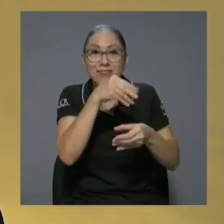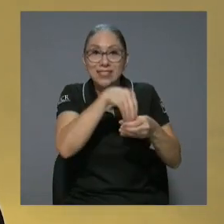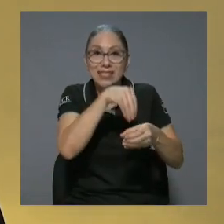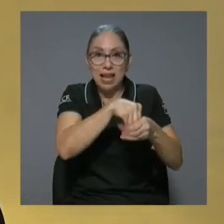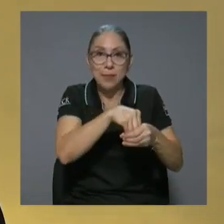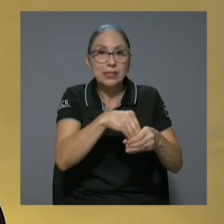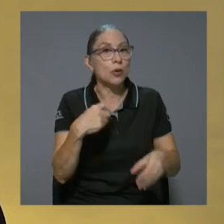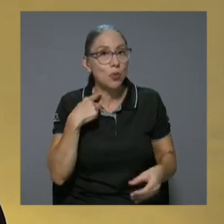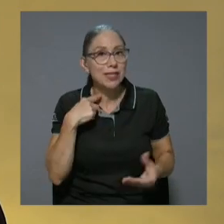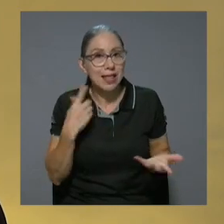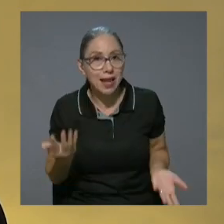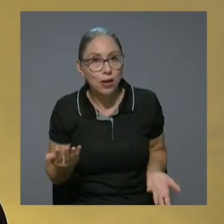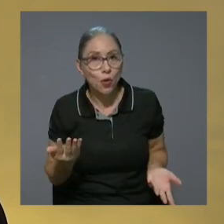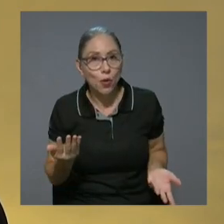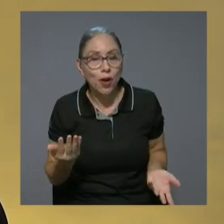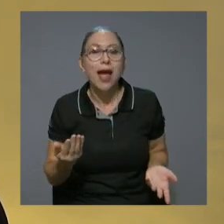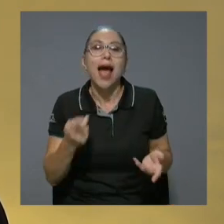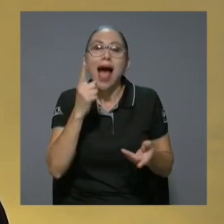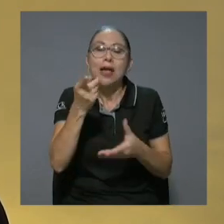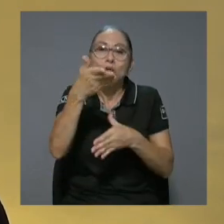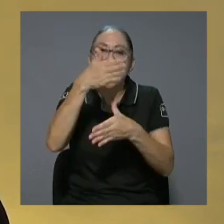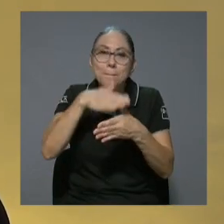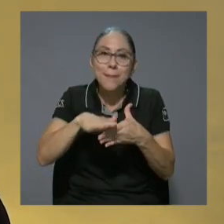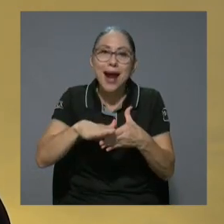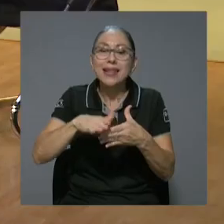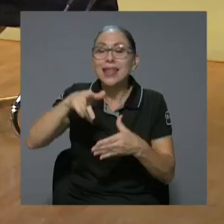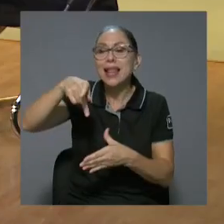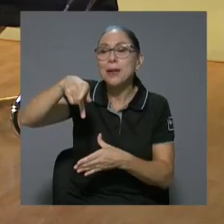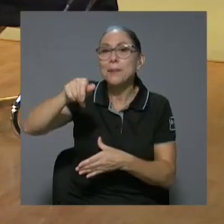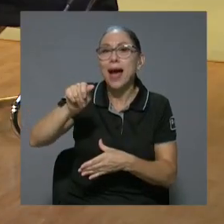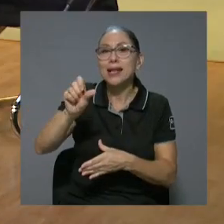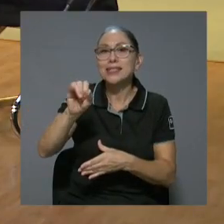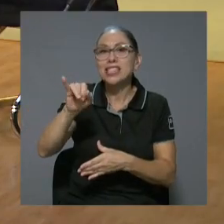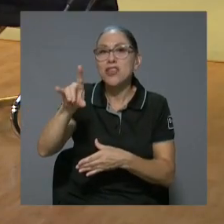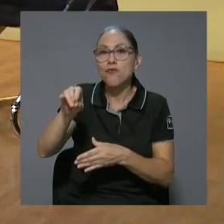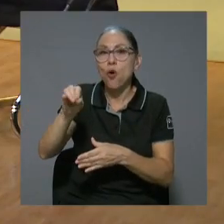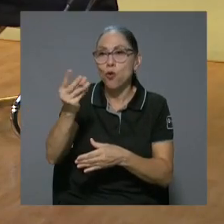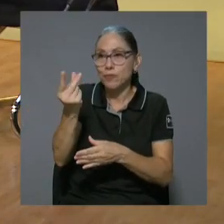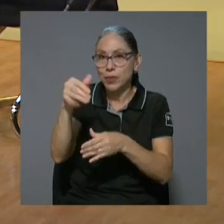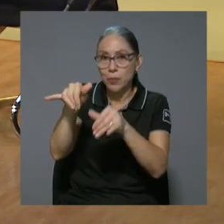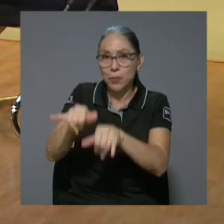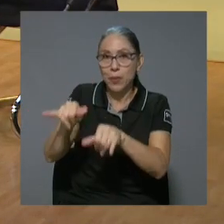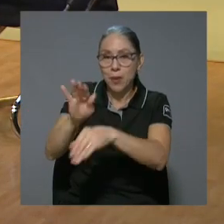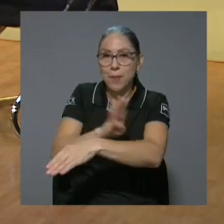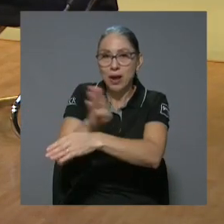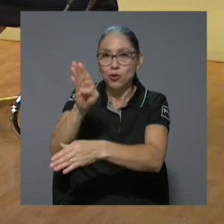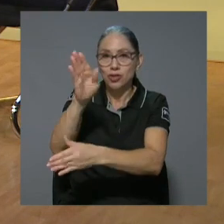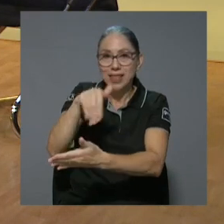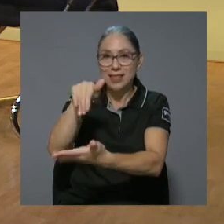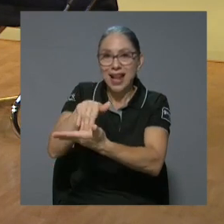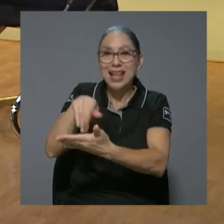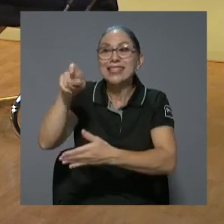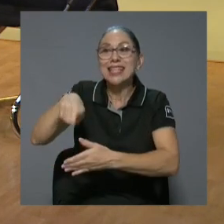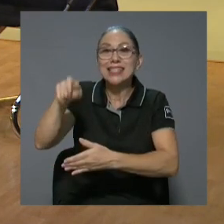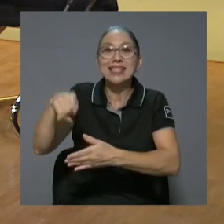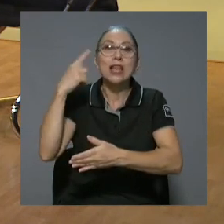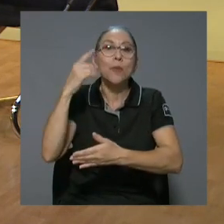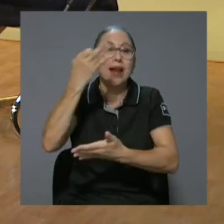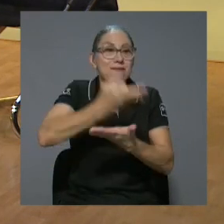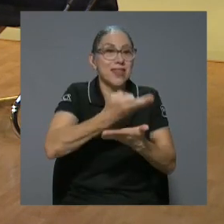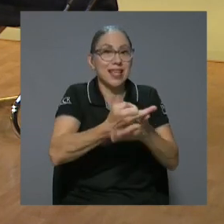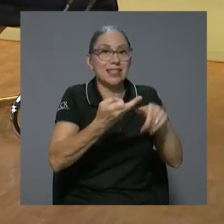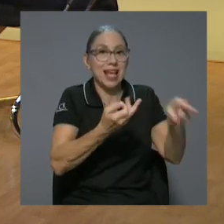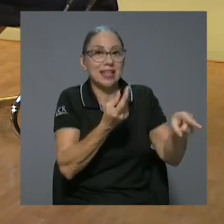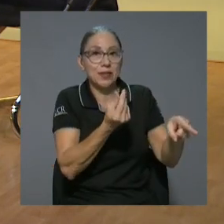Es decir, hay una parte del pasivo del Banco Central que es necesario para financiar ese activo y eso